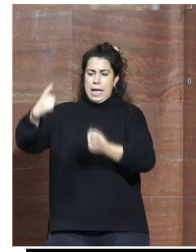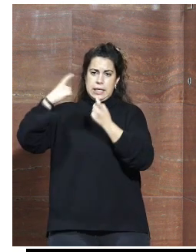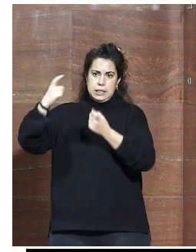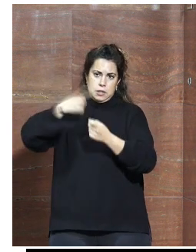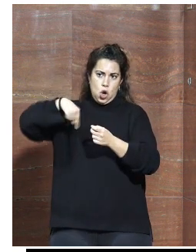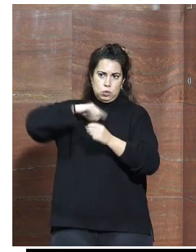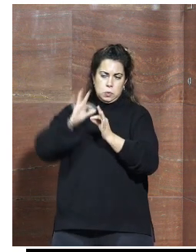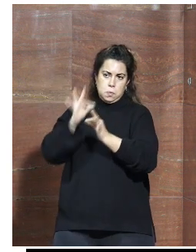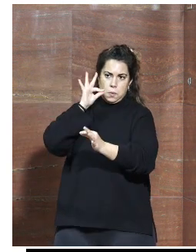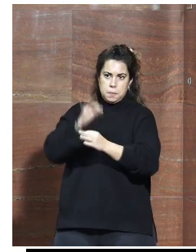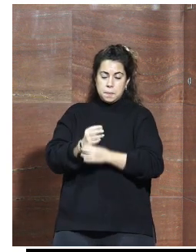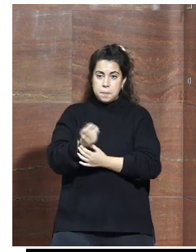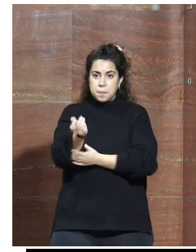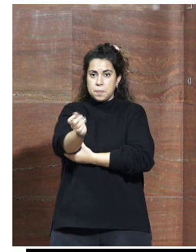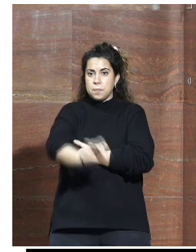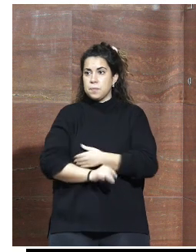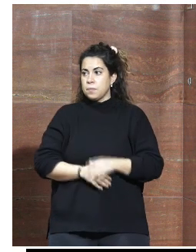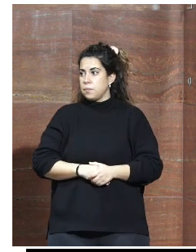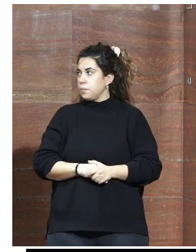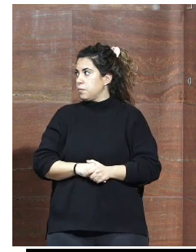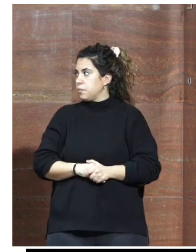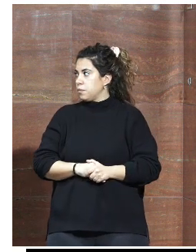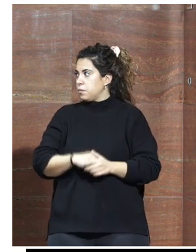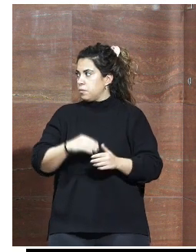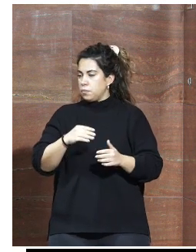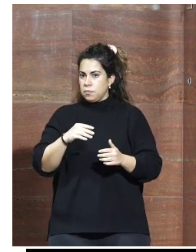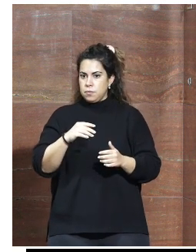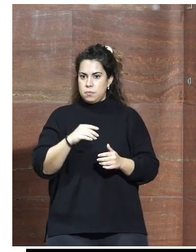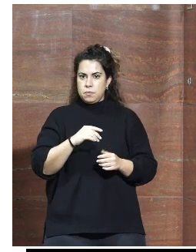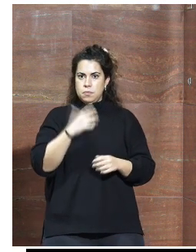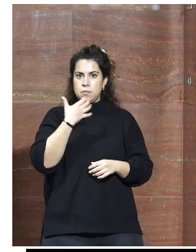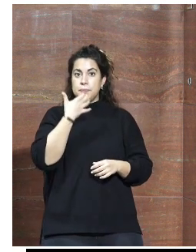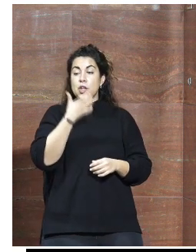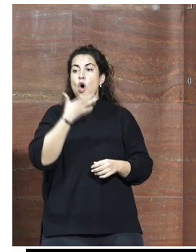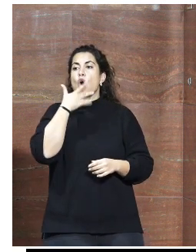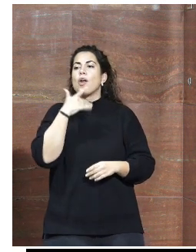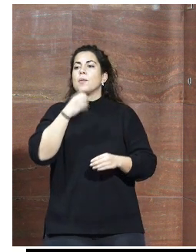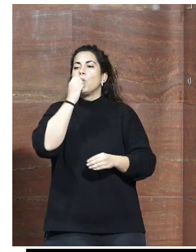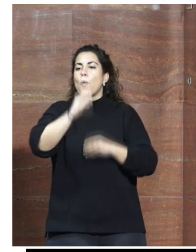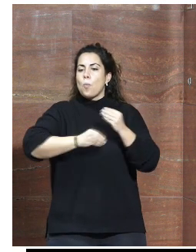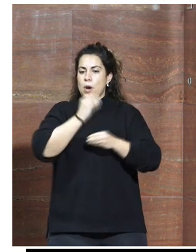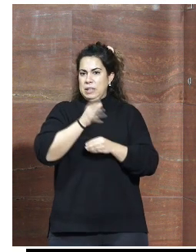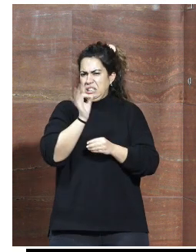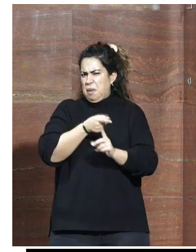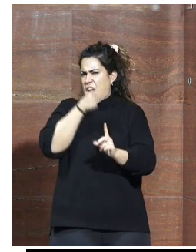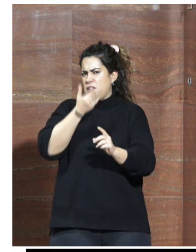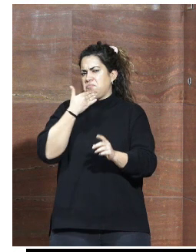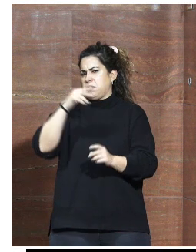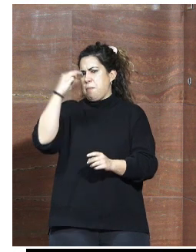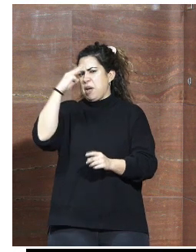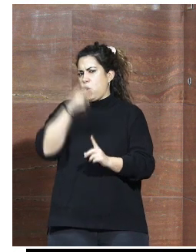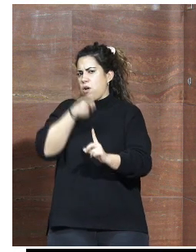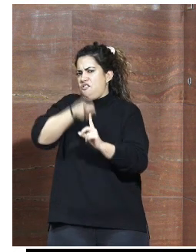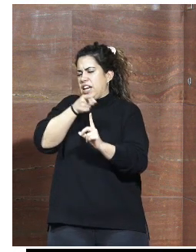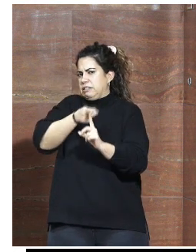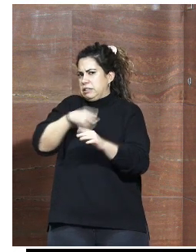demás. Pues sentimos no saberlo, pero realmente sí conocemos esa buena práctica, es cierto que ha sido un referente, pero no conocemos si hay